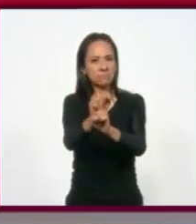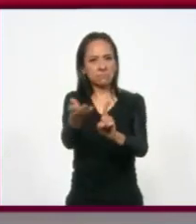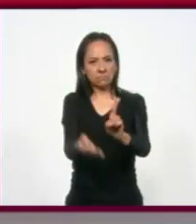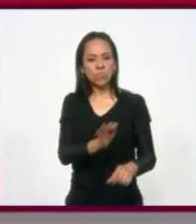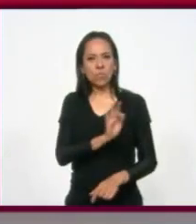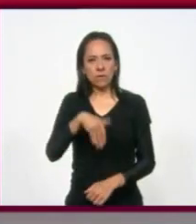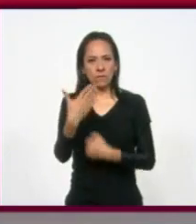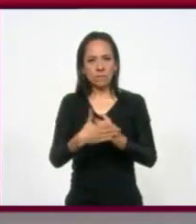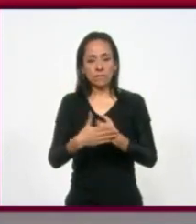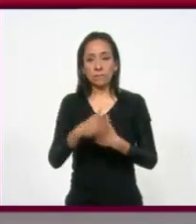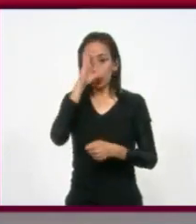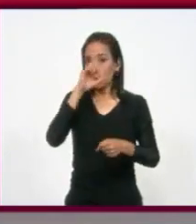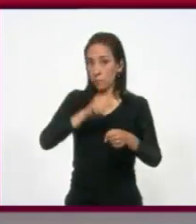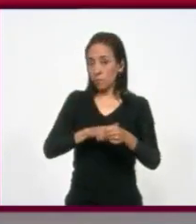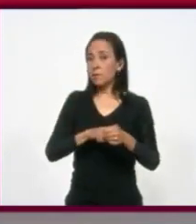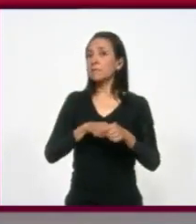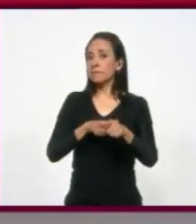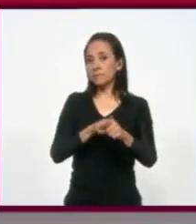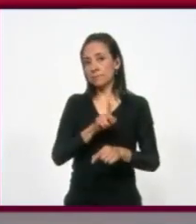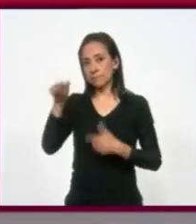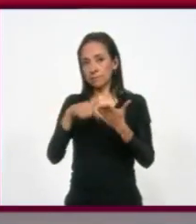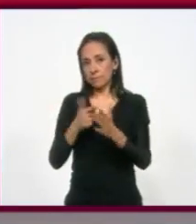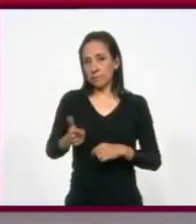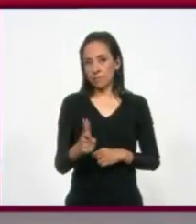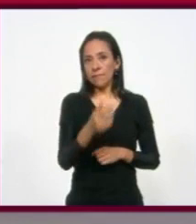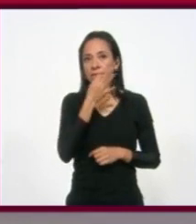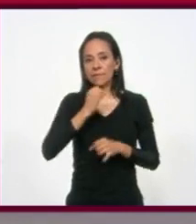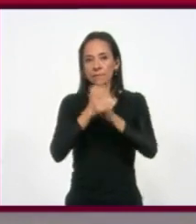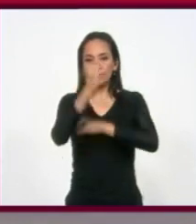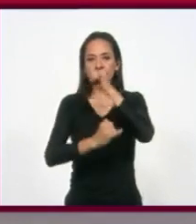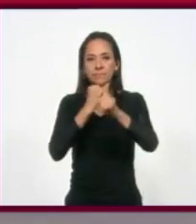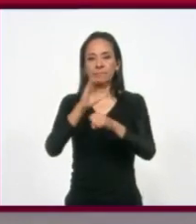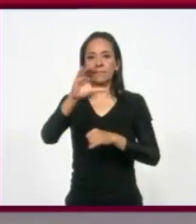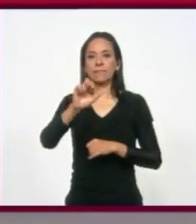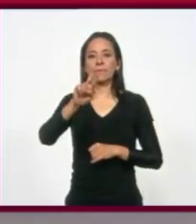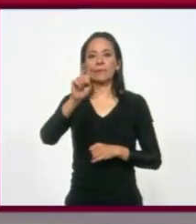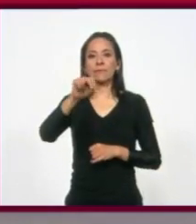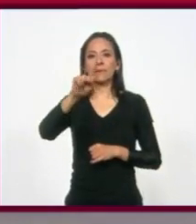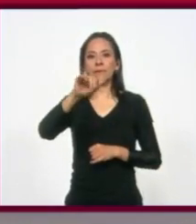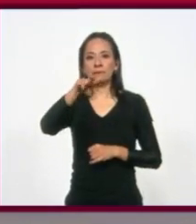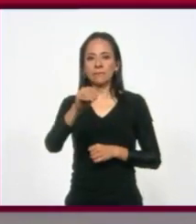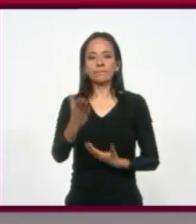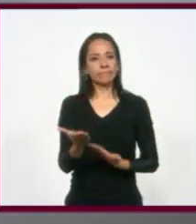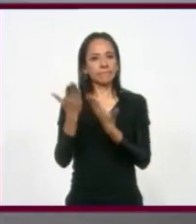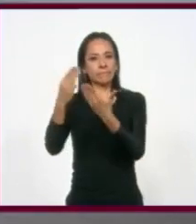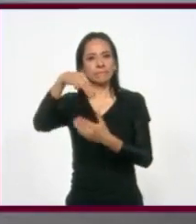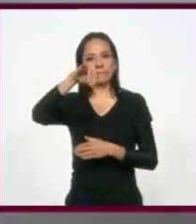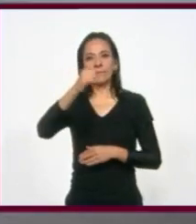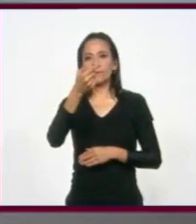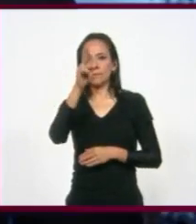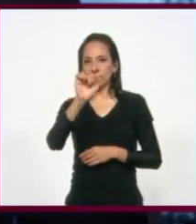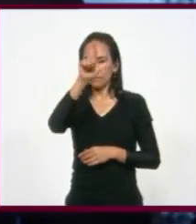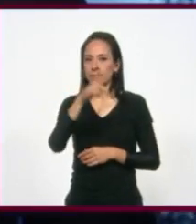La referencia cultural también está en Guanajuato, el Festival Internacional Cervantino. Estamos contigo, Miguel. Adelante, Miguel de la Cruz. Guadalupe,